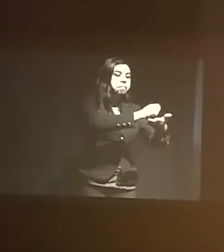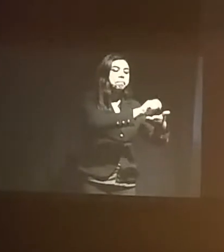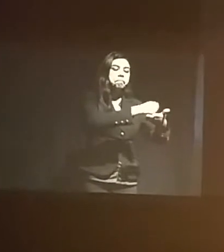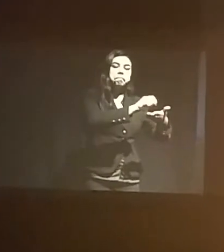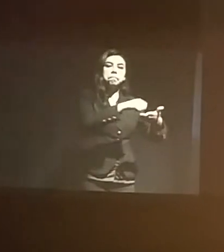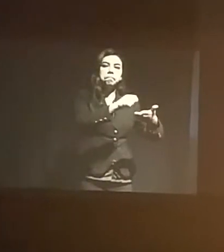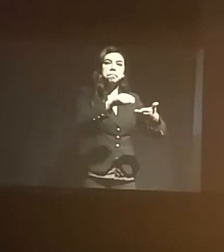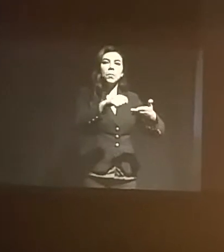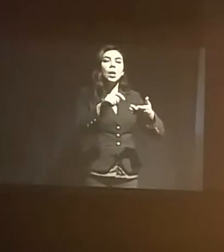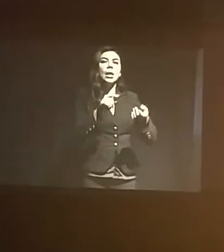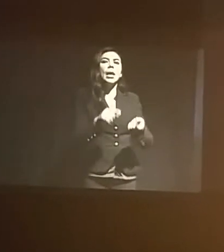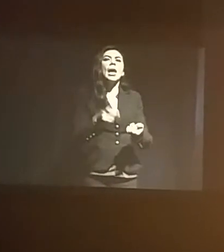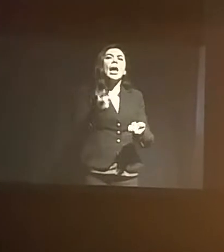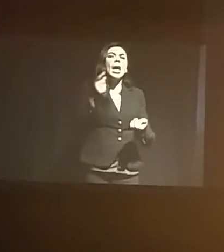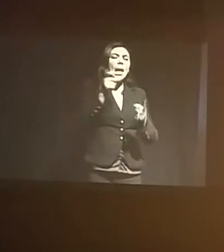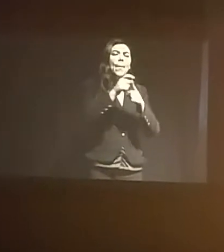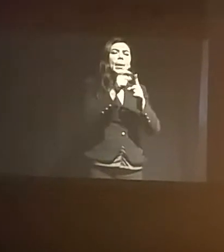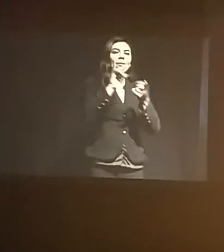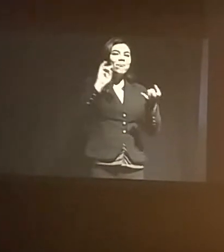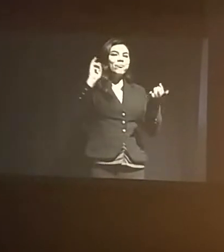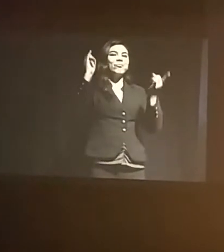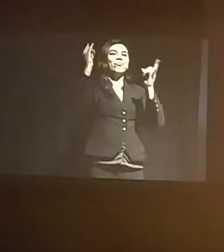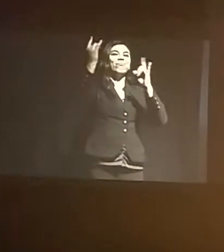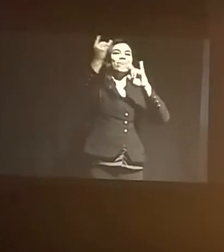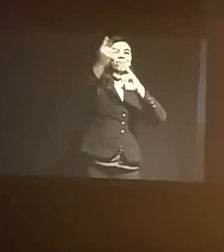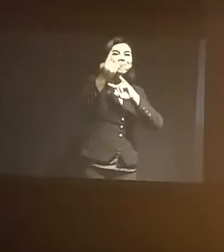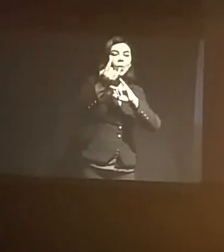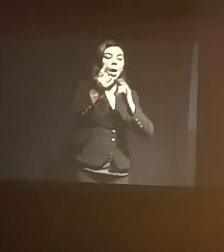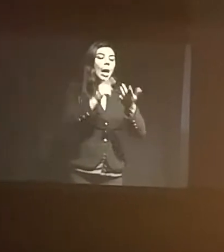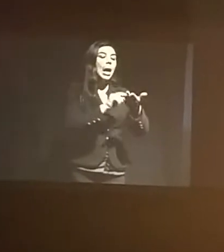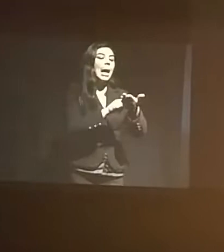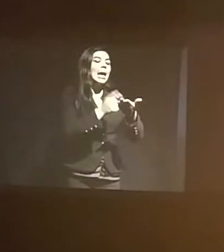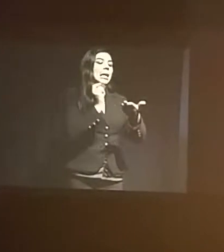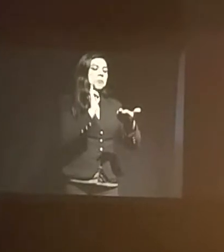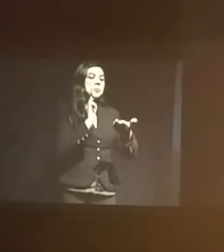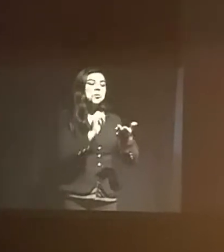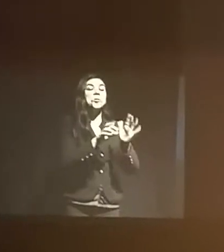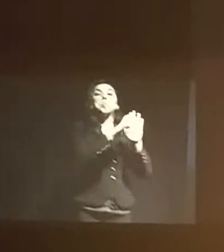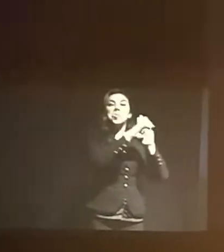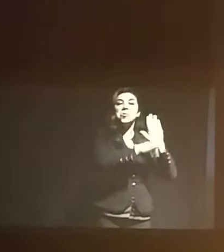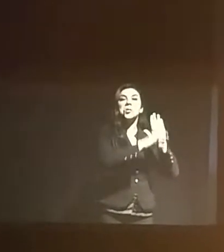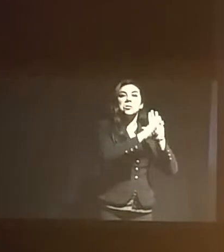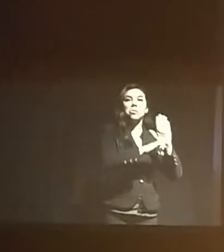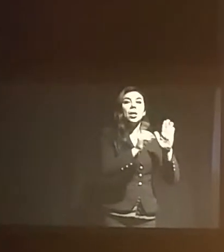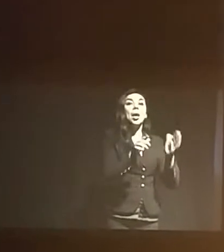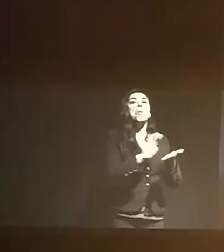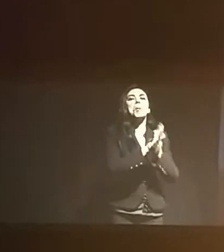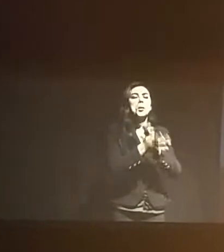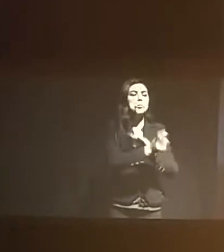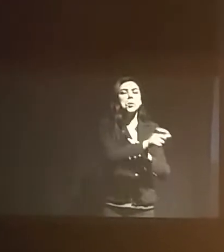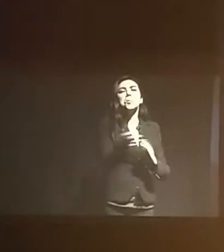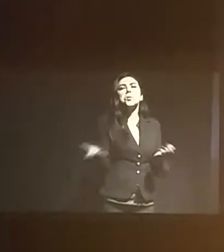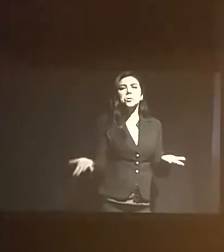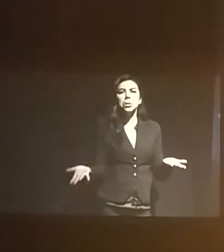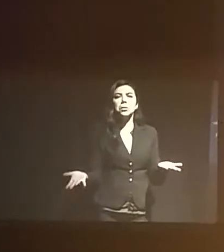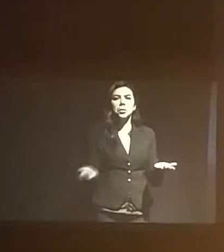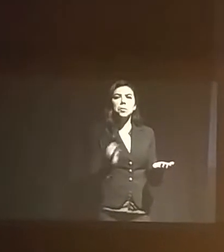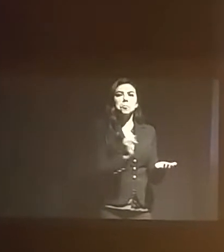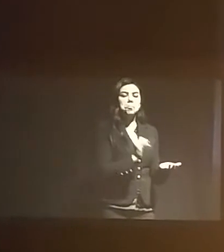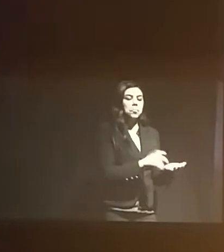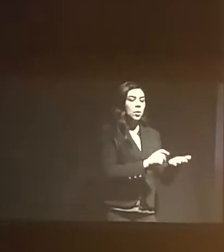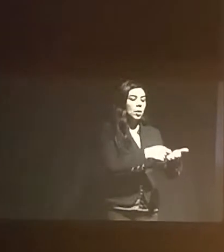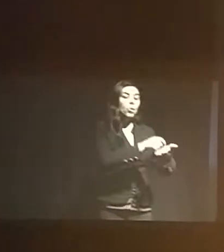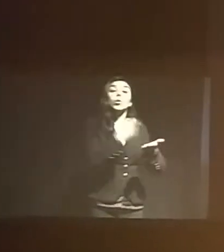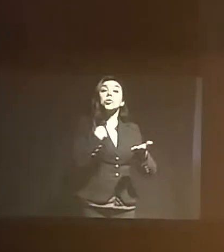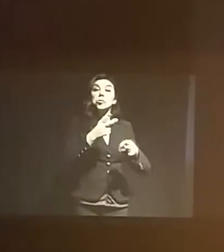concepto de diseño universal, actividades en la que se concibe un proyecto en la que yo considero que es para todas las personas. Porque cuando